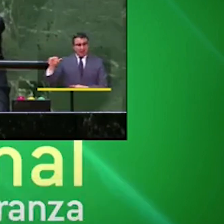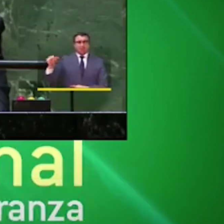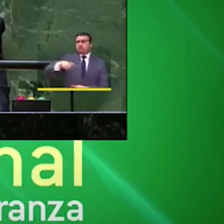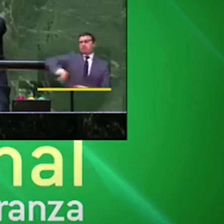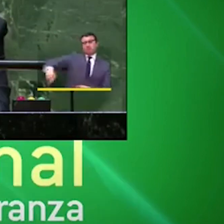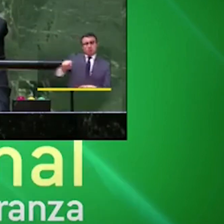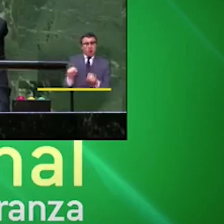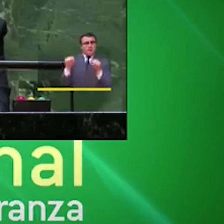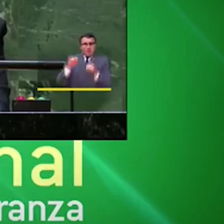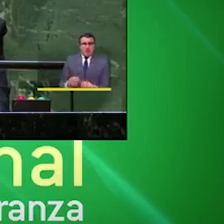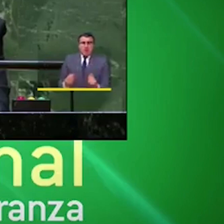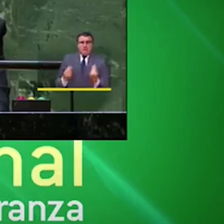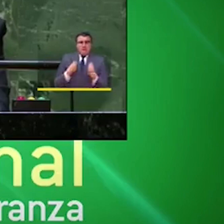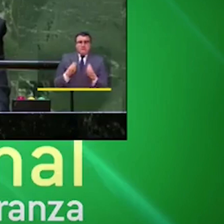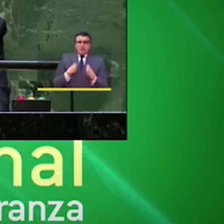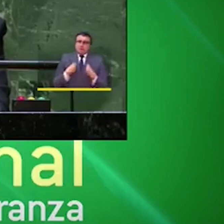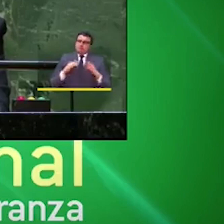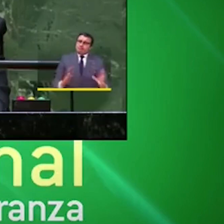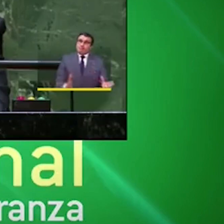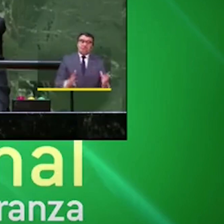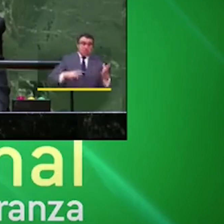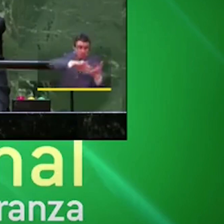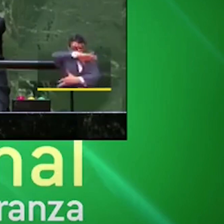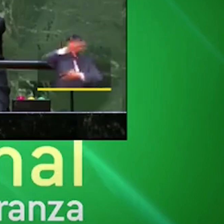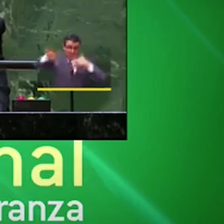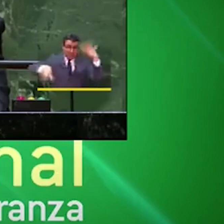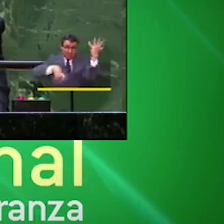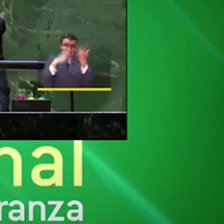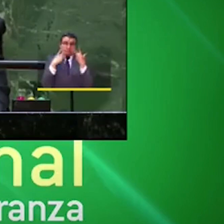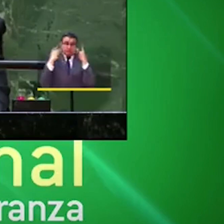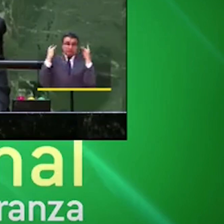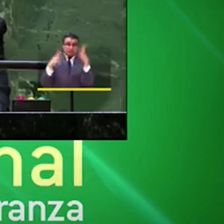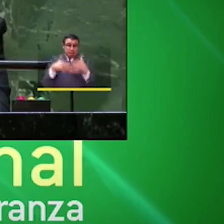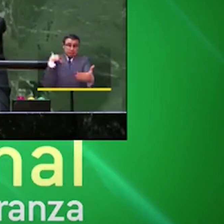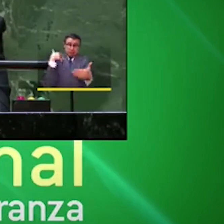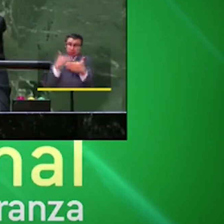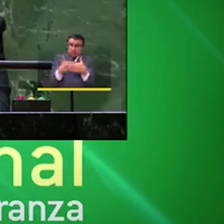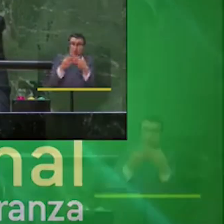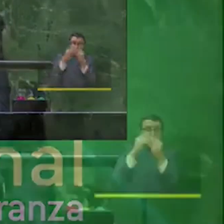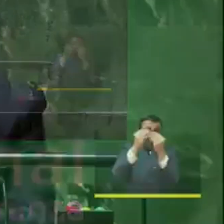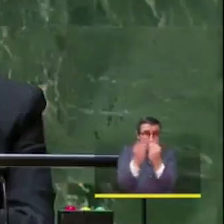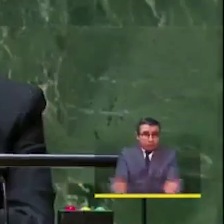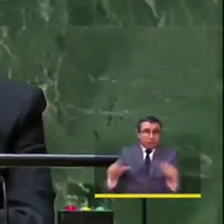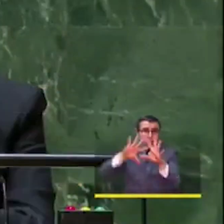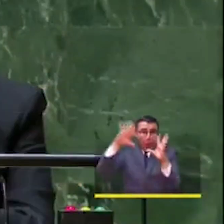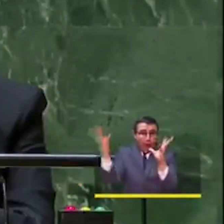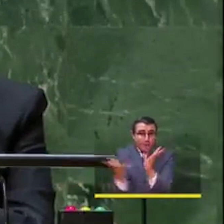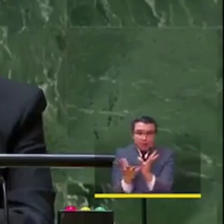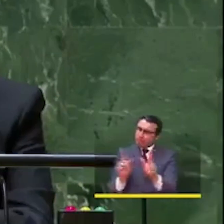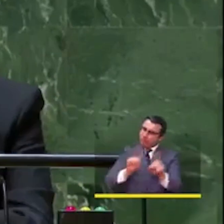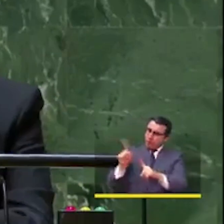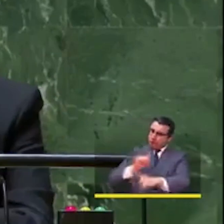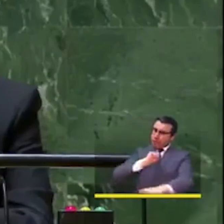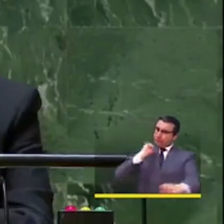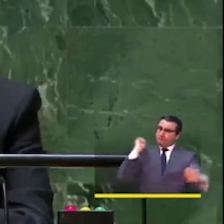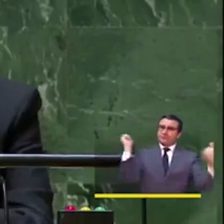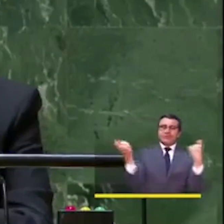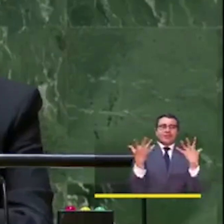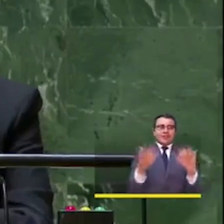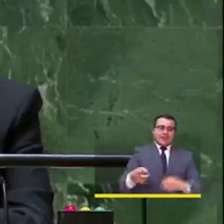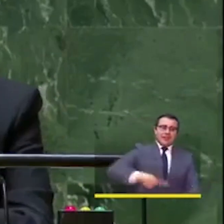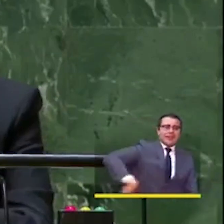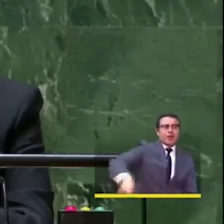alejados del apocalipsis y de los tiempos de la extinción. Quiero que vivan en los